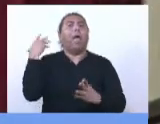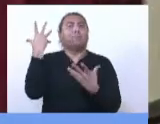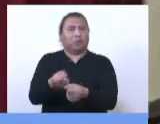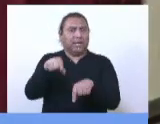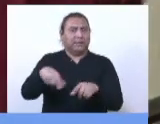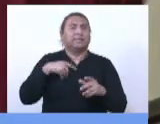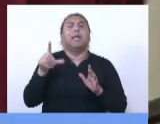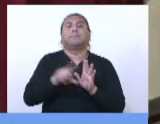bien corresponde de la aprobación